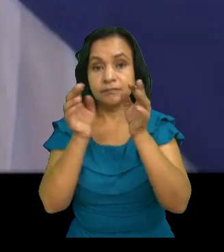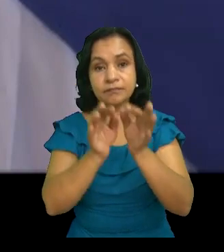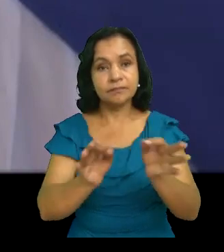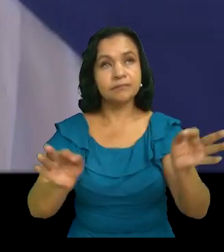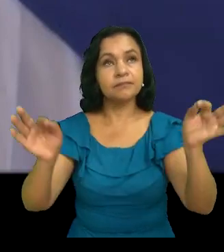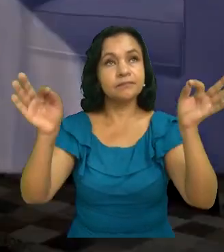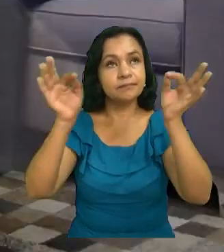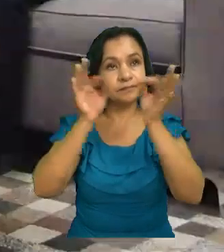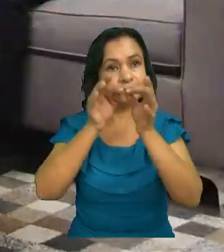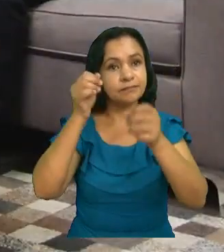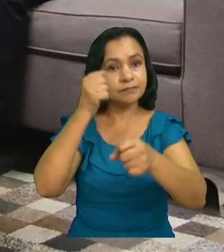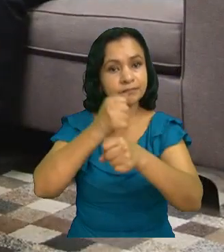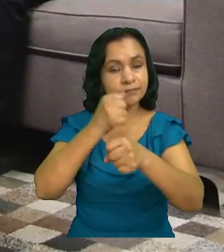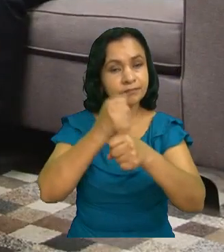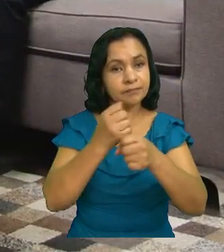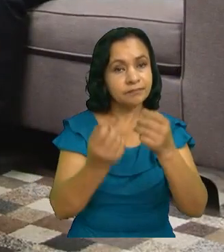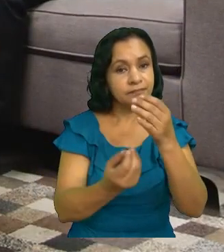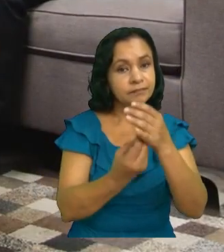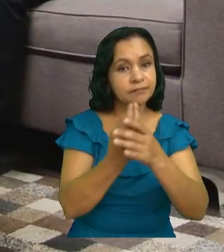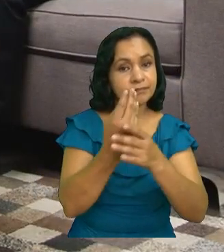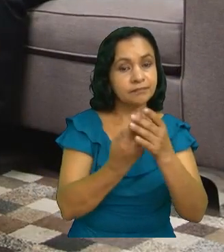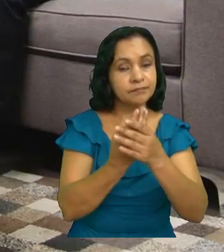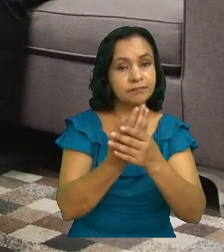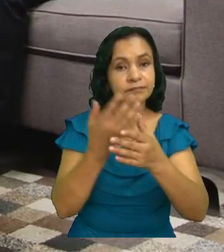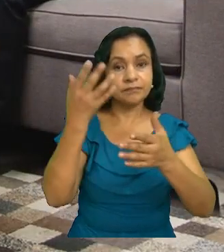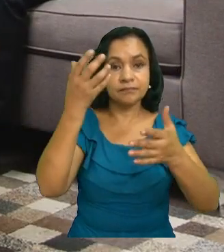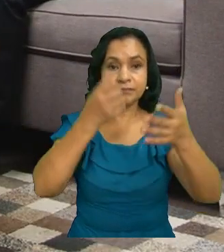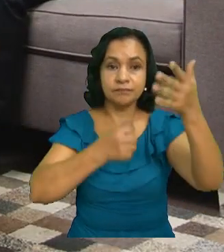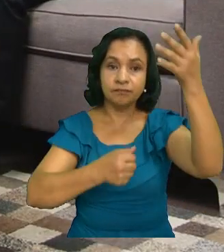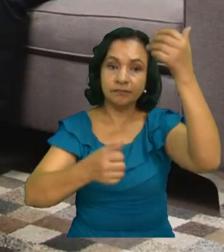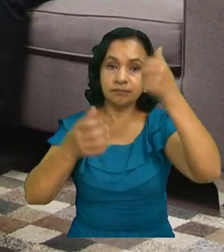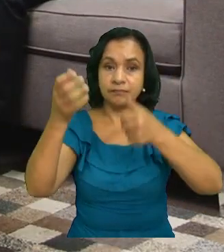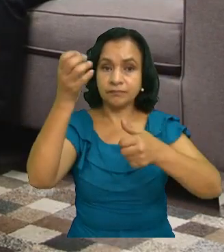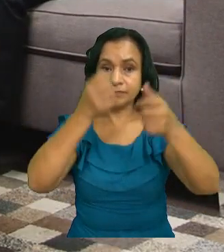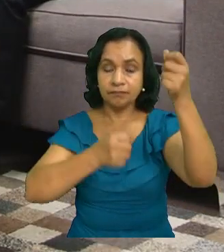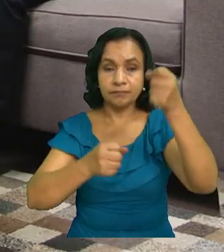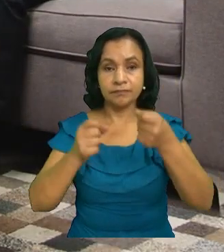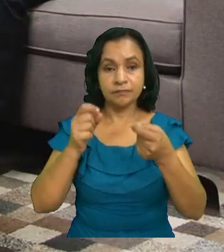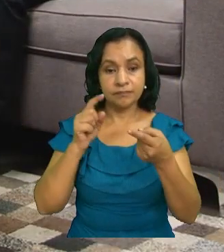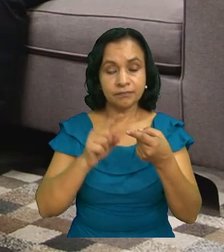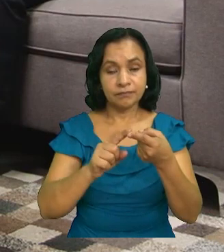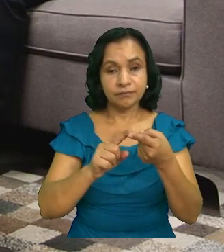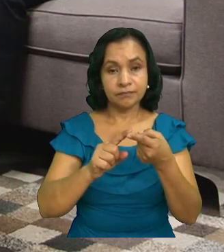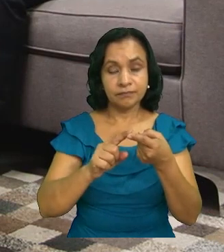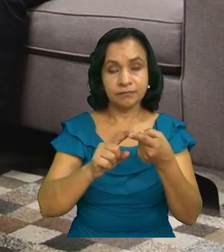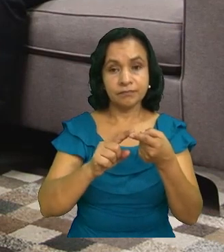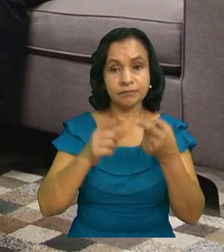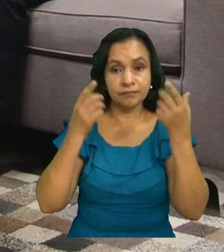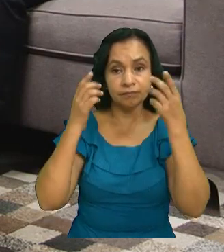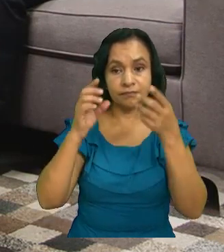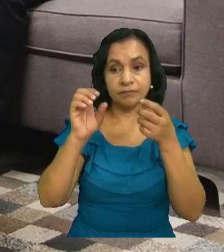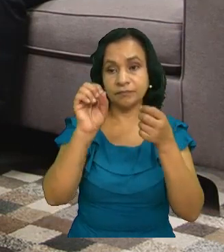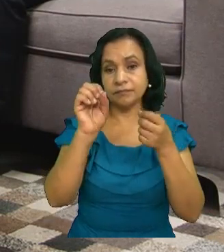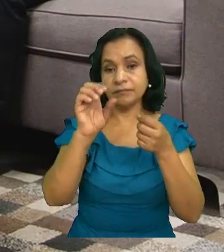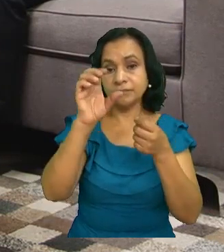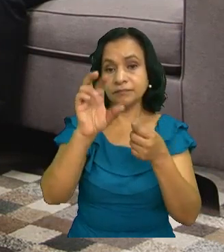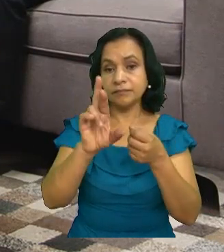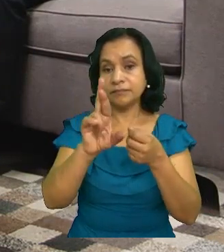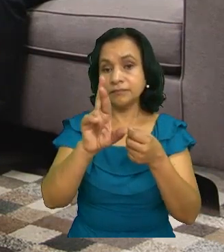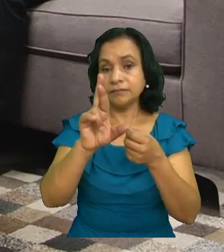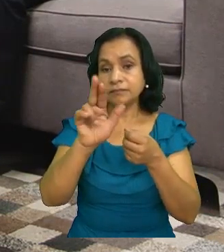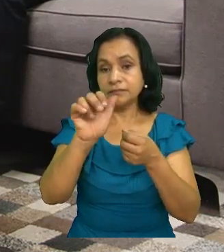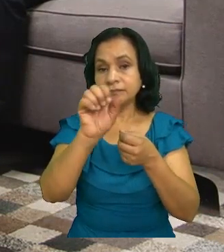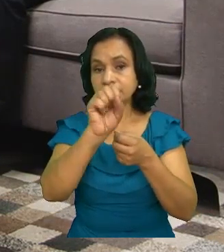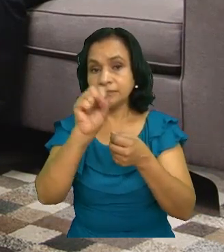regiones productivas. Entre la zona de Huaco, el Caribe Sur, ¿verdad?